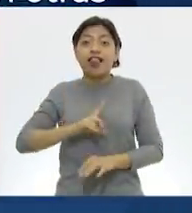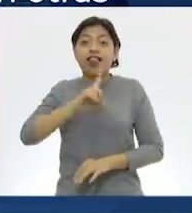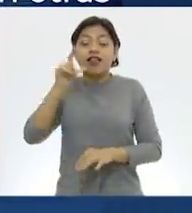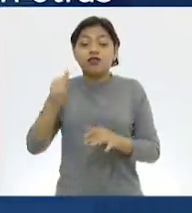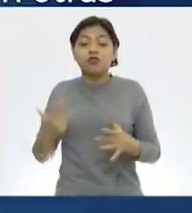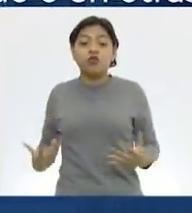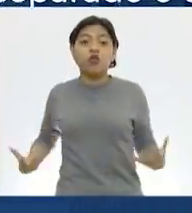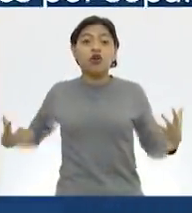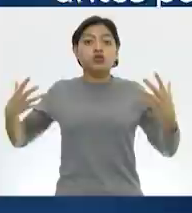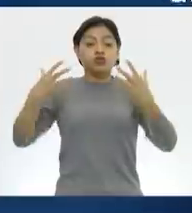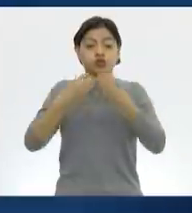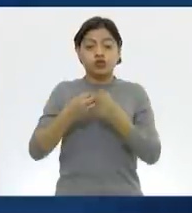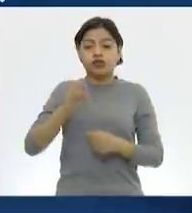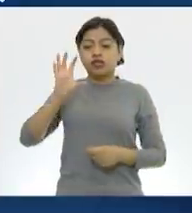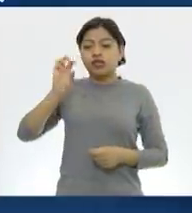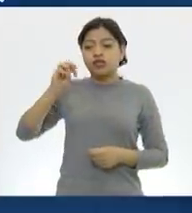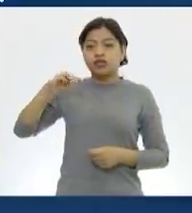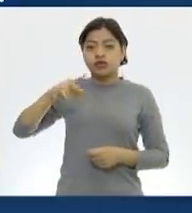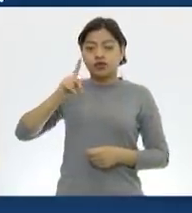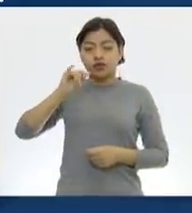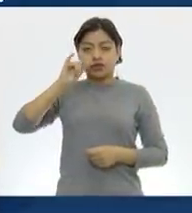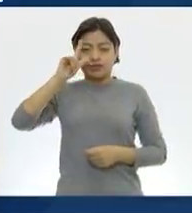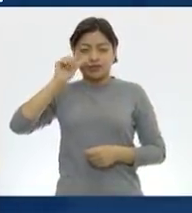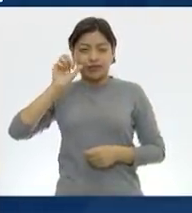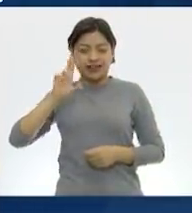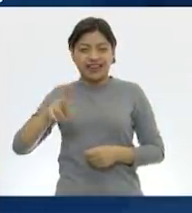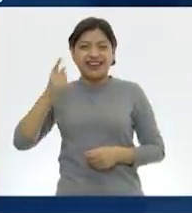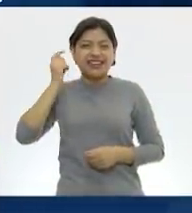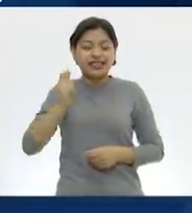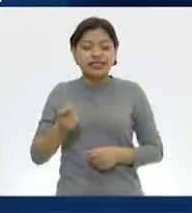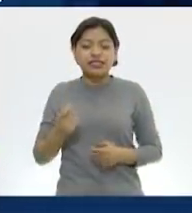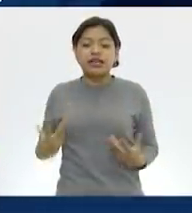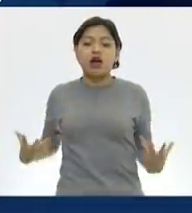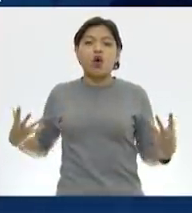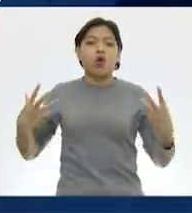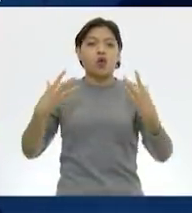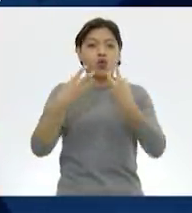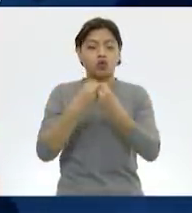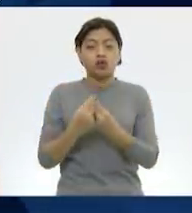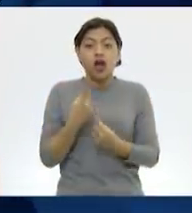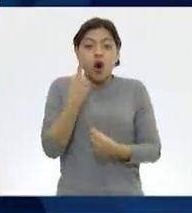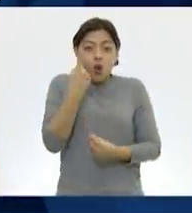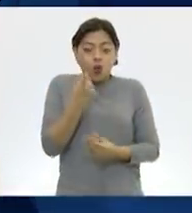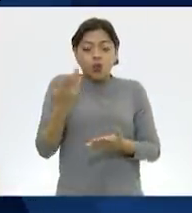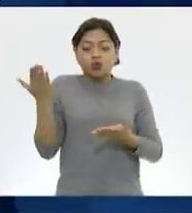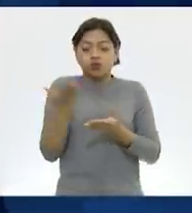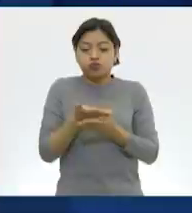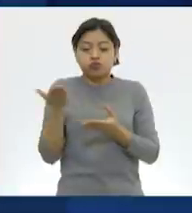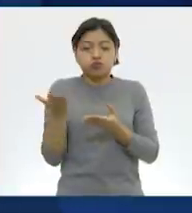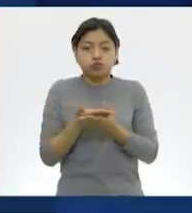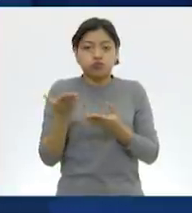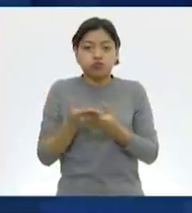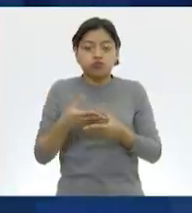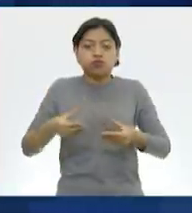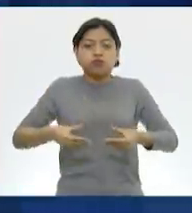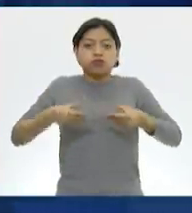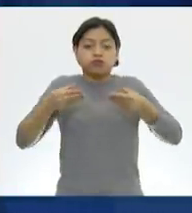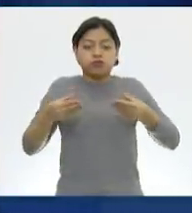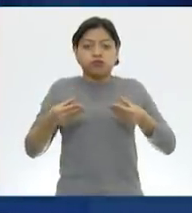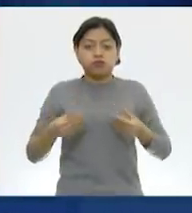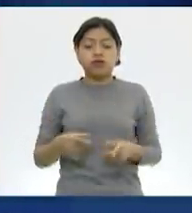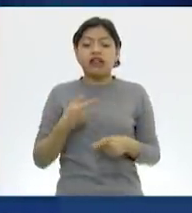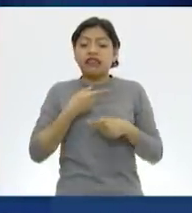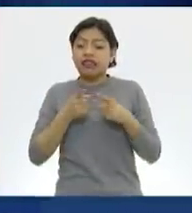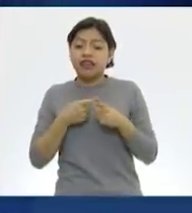Y el verbo compilar significa allegar o reunir en un solo cuerpo de obra partes, extractos